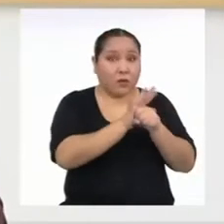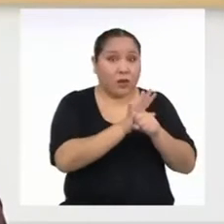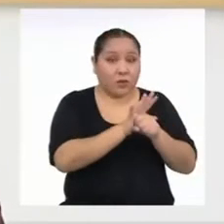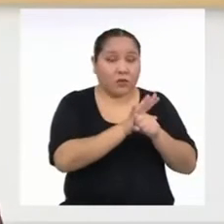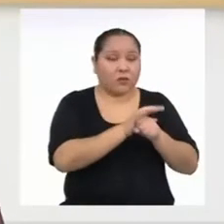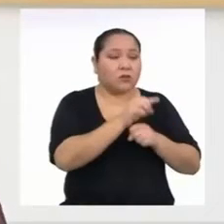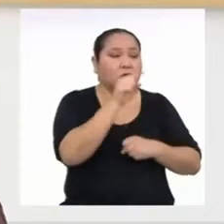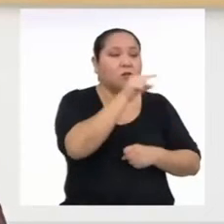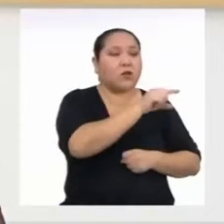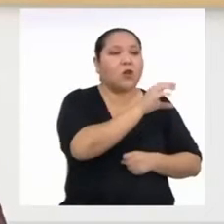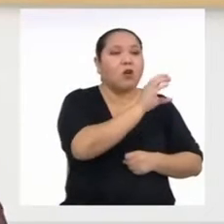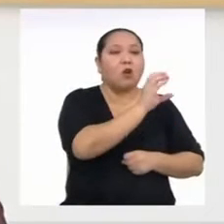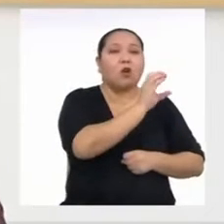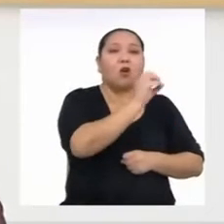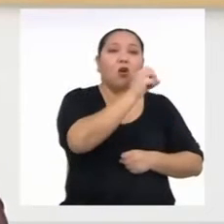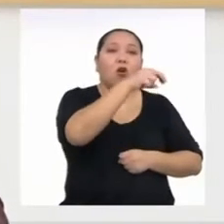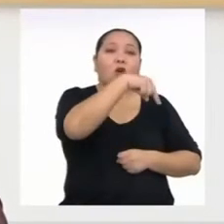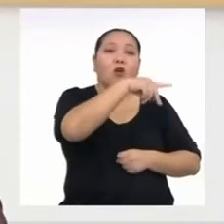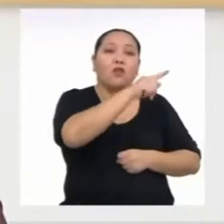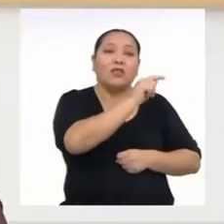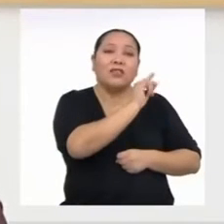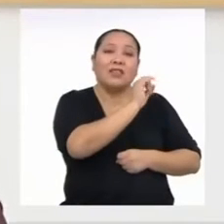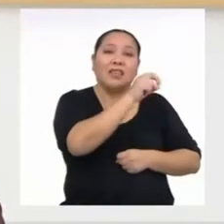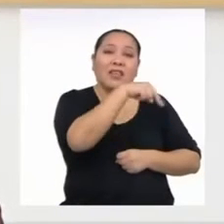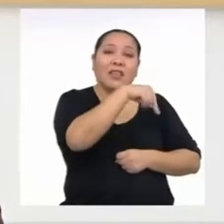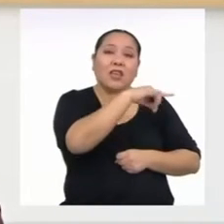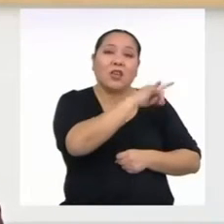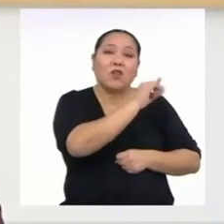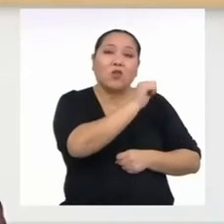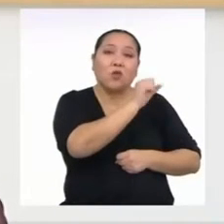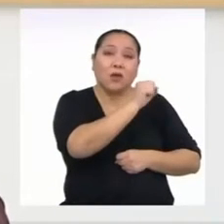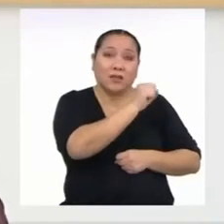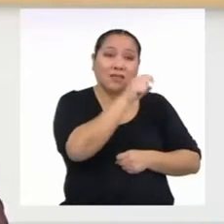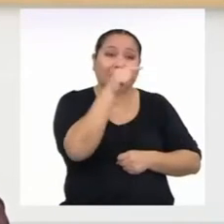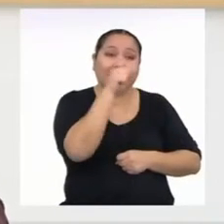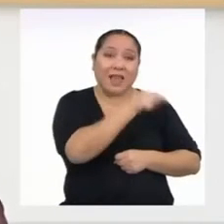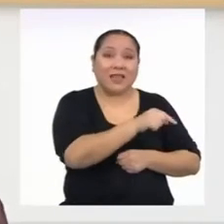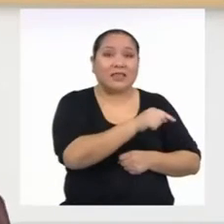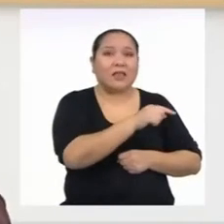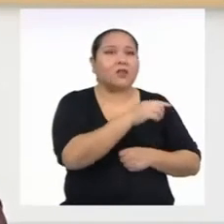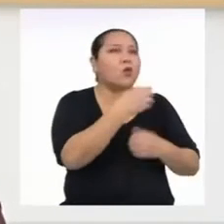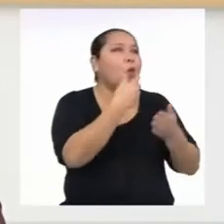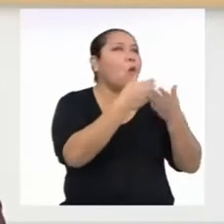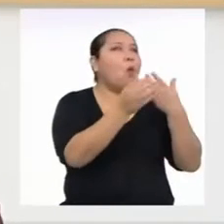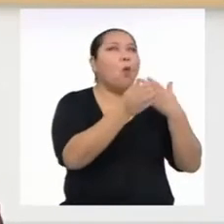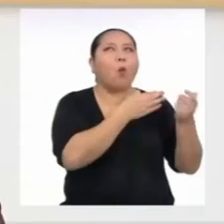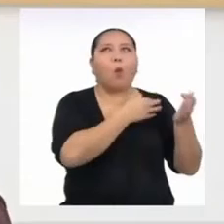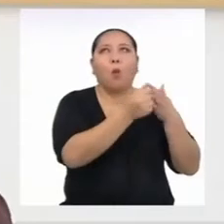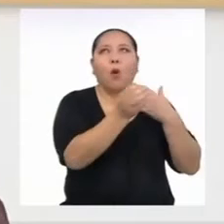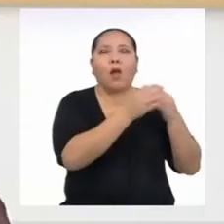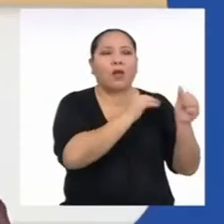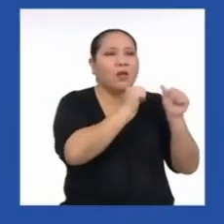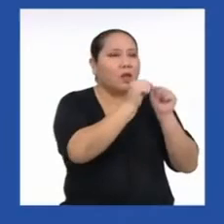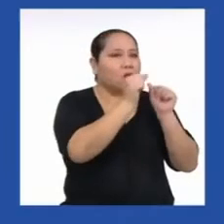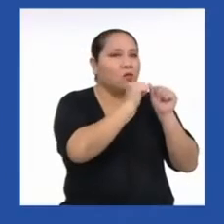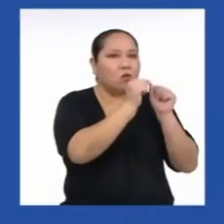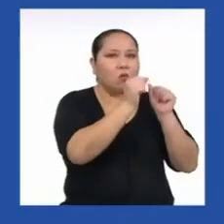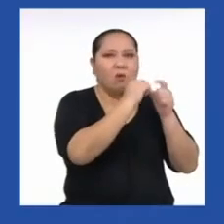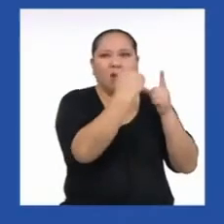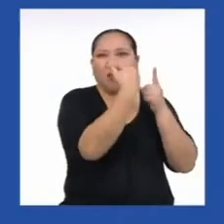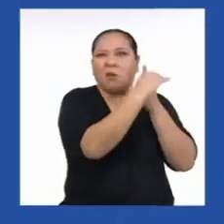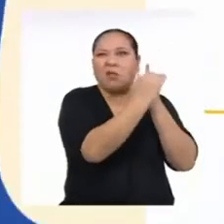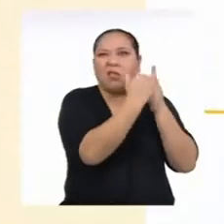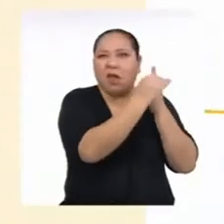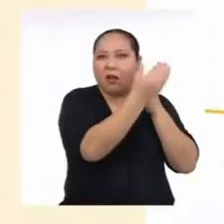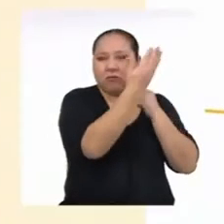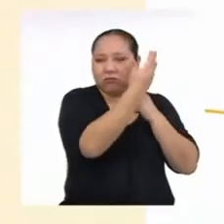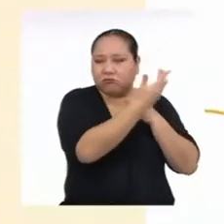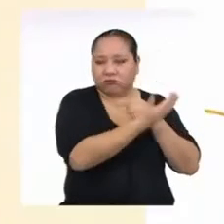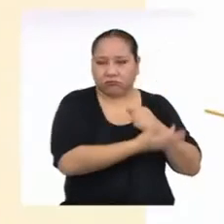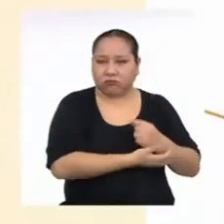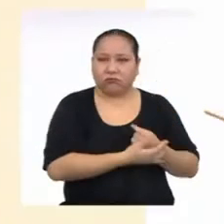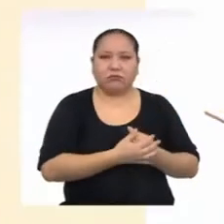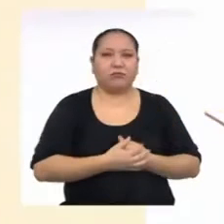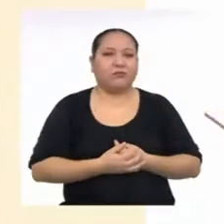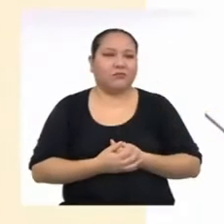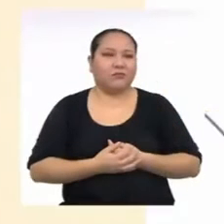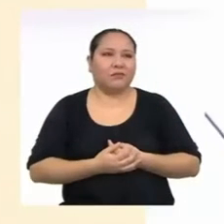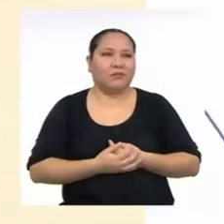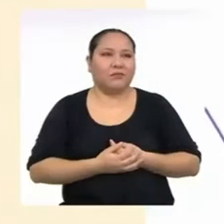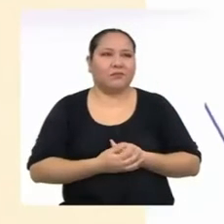variables cuantitativas continuas, que son aquellas que pueden tomar cualquier valor entre dos valores dados.